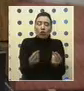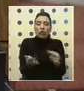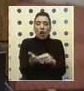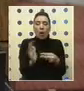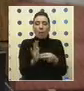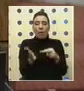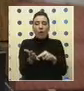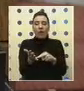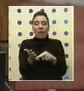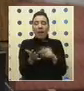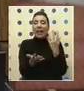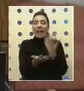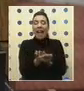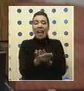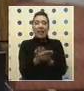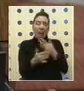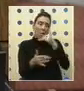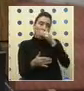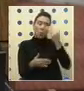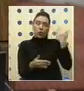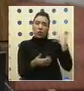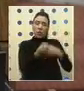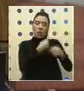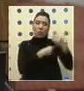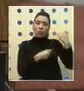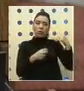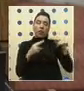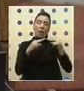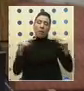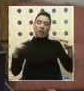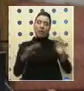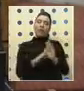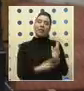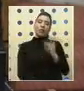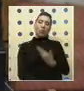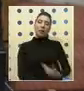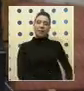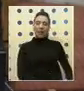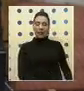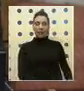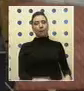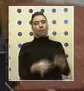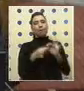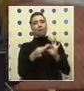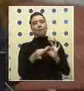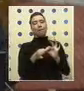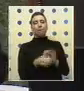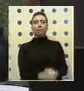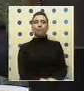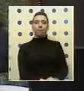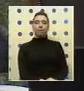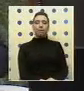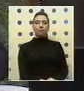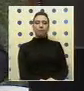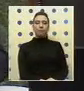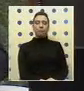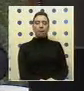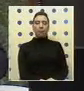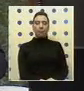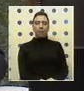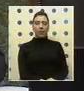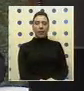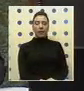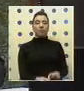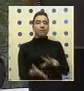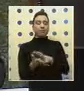que está presentando ya hace hartos años nuestro puente. He dicho, señor Presidente, muchas gracias. Gracias, diputado Berger.